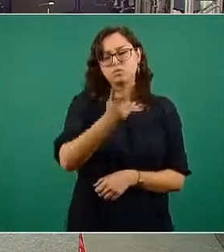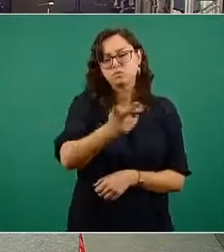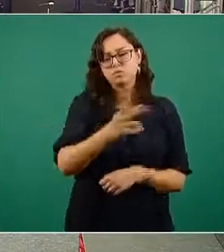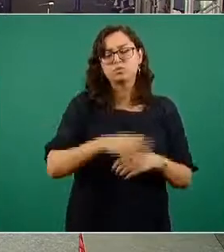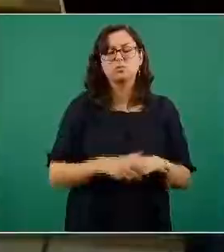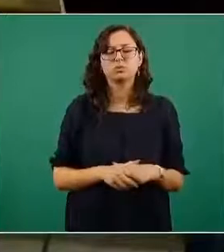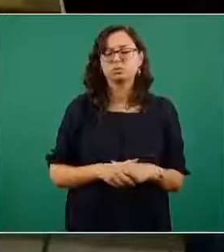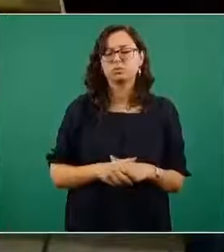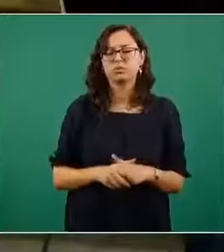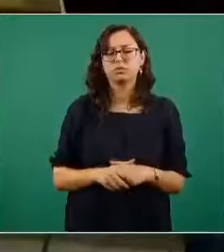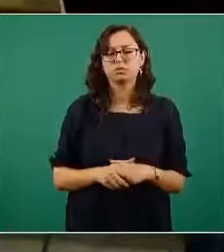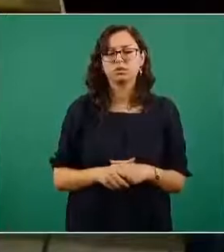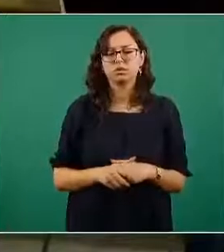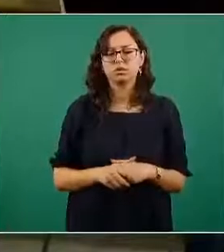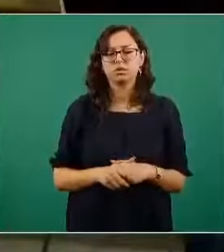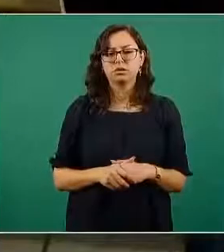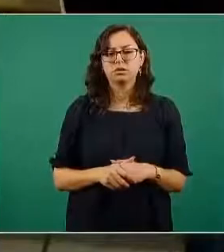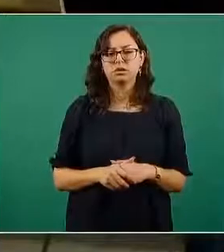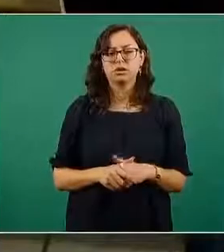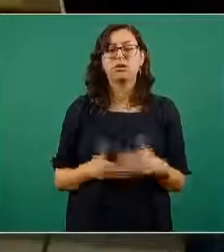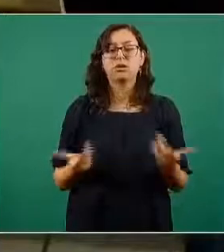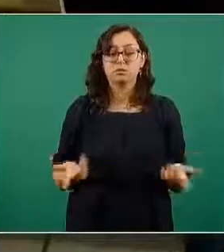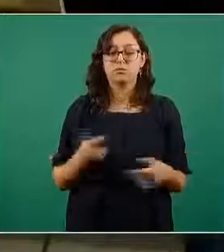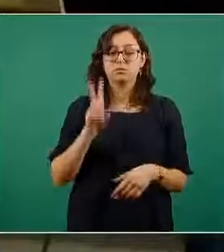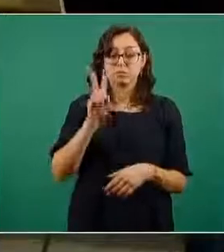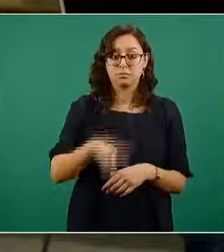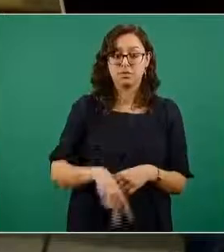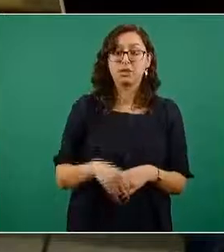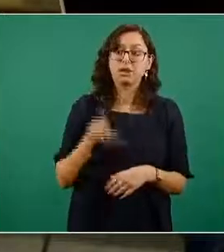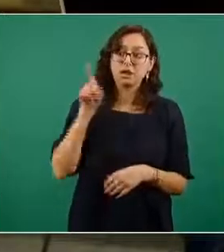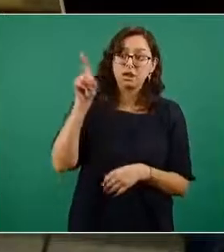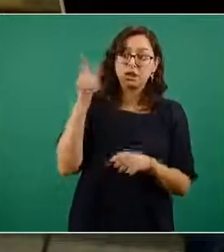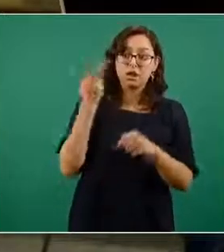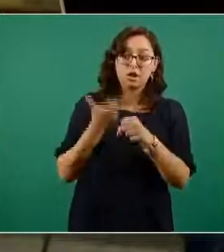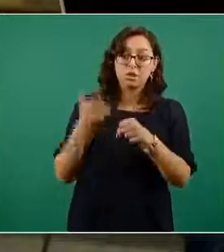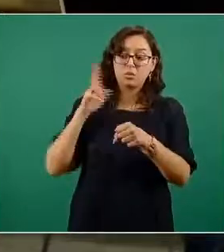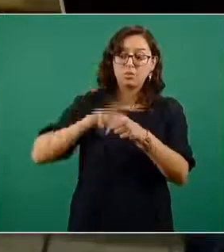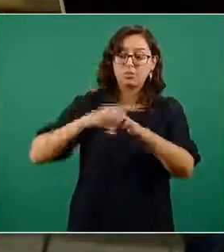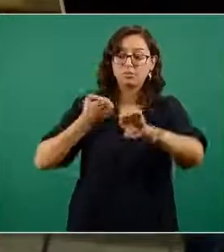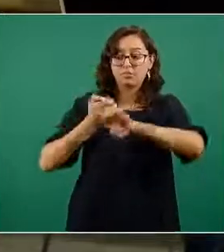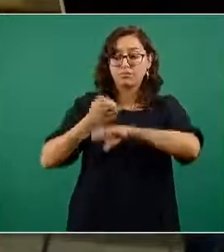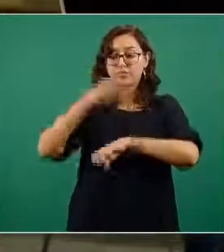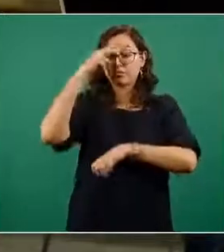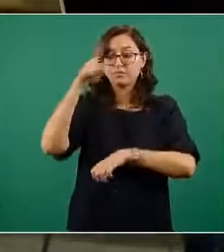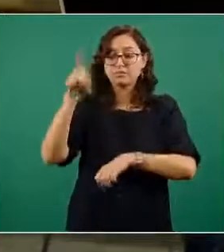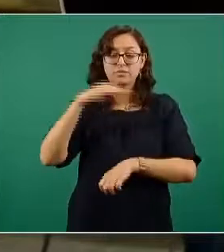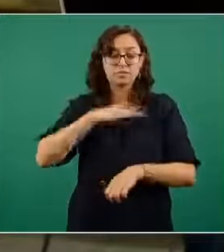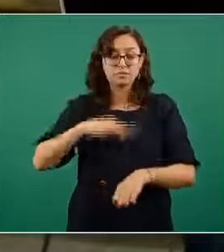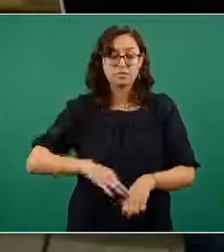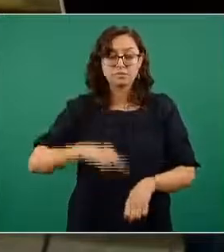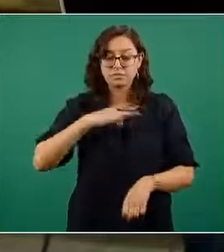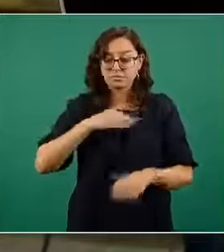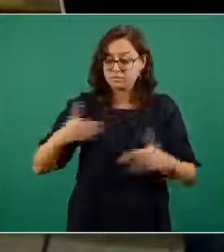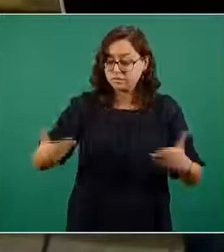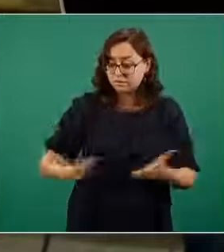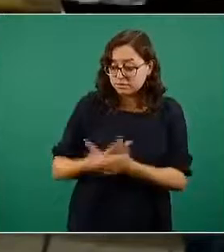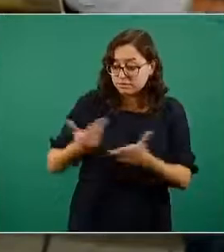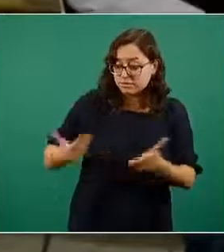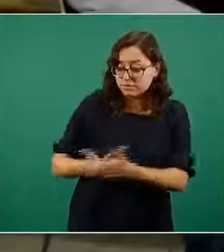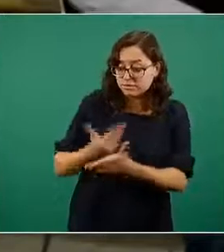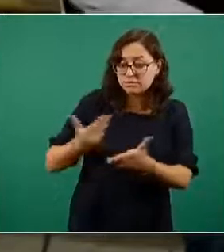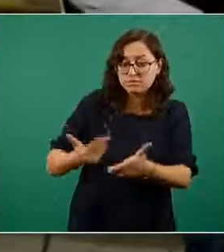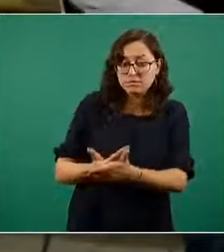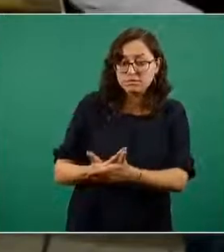si surge una nota al parecer en un hospital en el Estado de México en Toluca que nacieron bueno llevan a